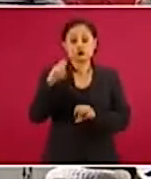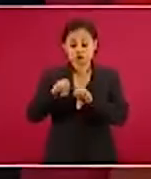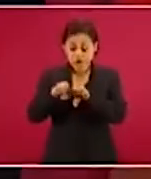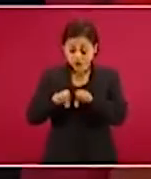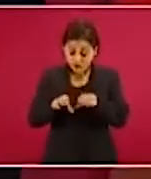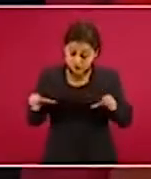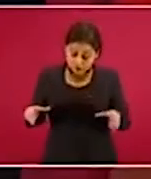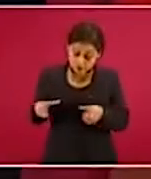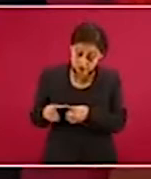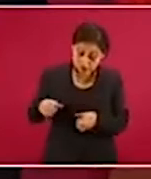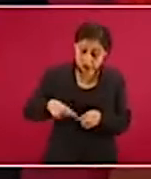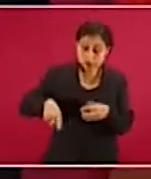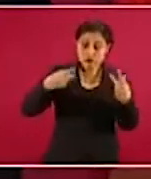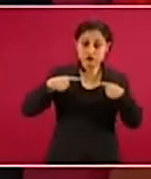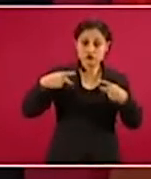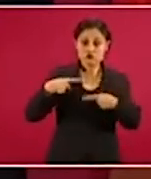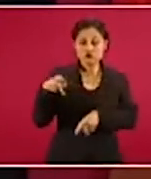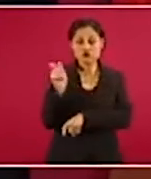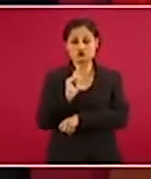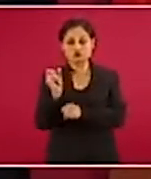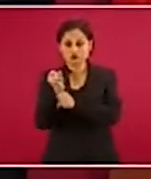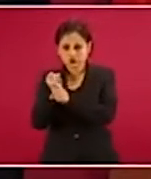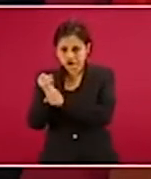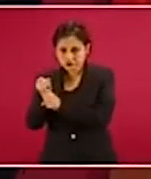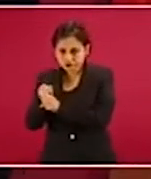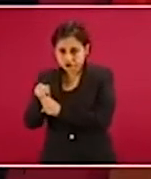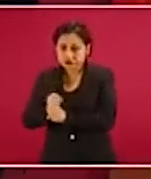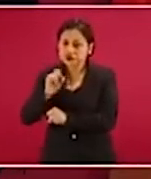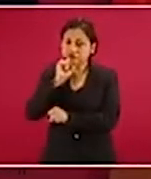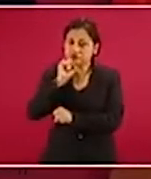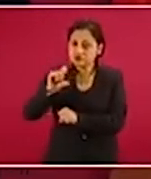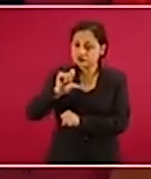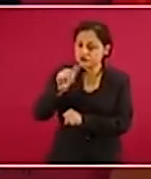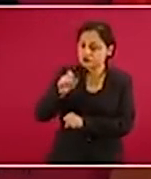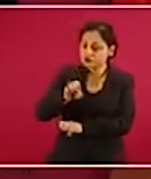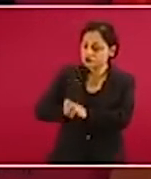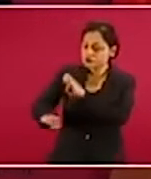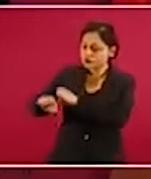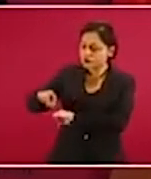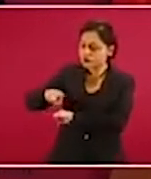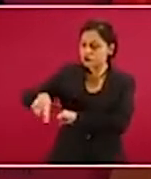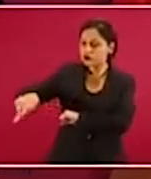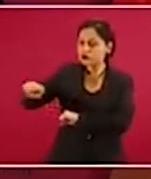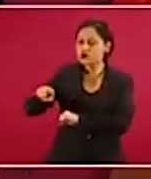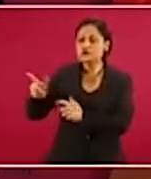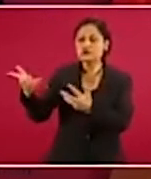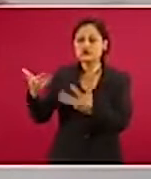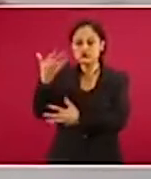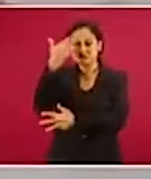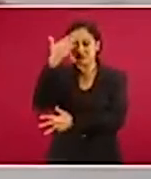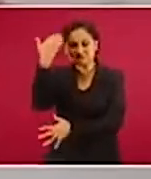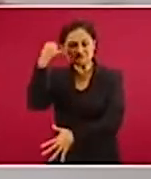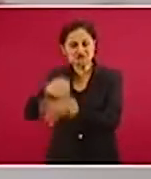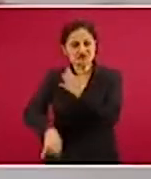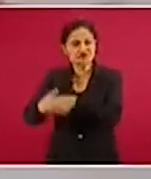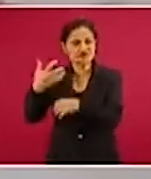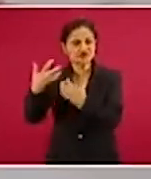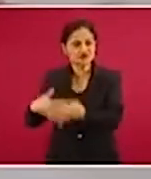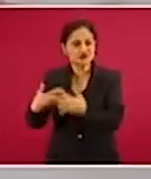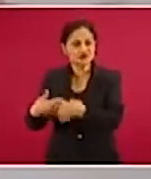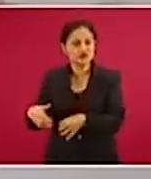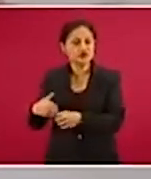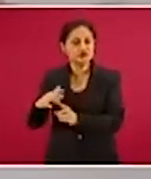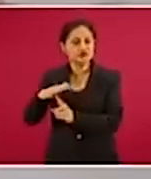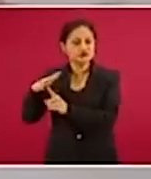agencia y las autoridades de los países fabricantes de motores y el helicóptero confirmaron al término de las